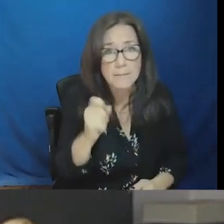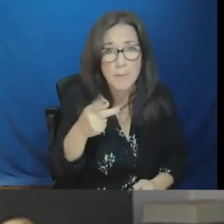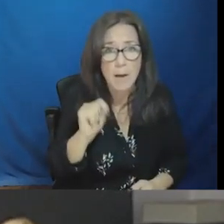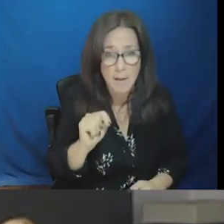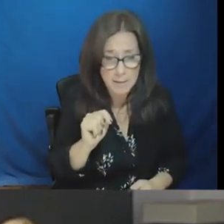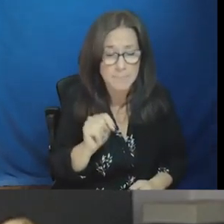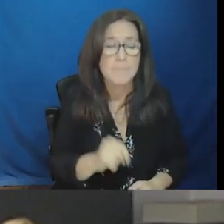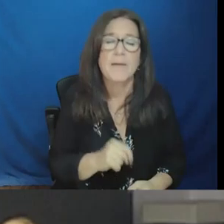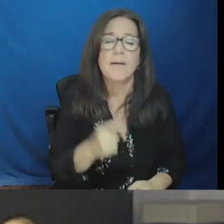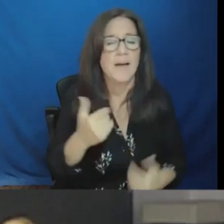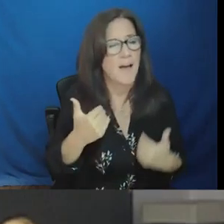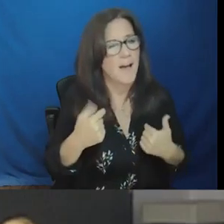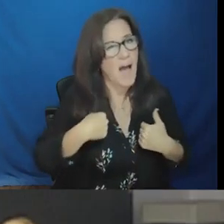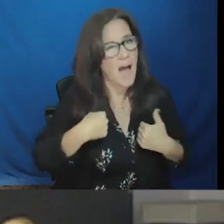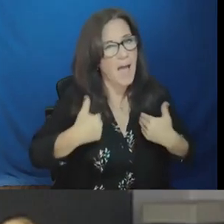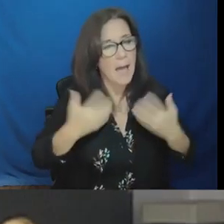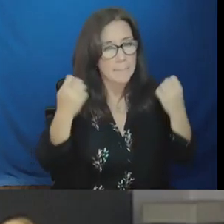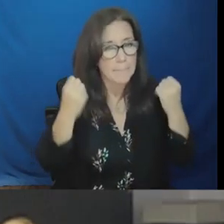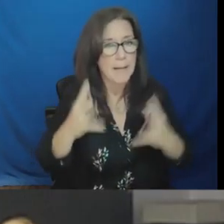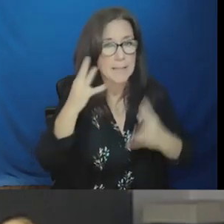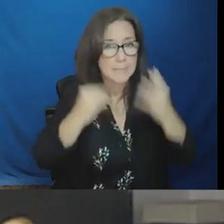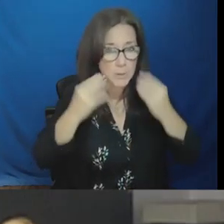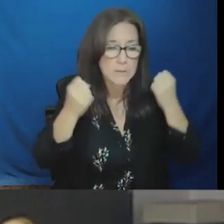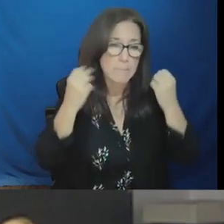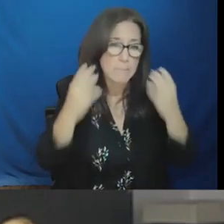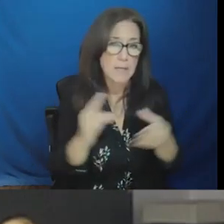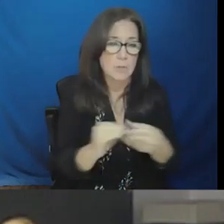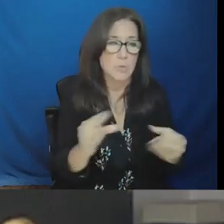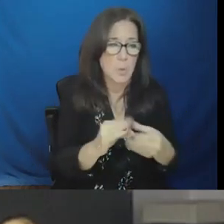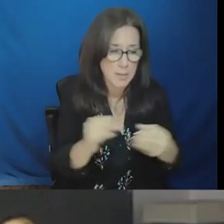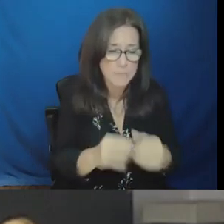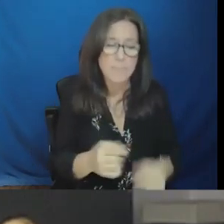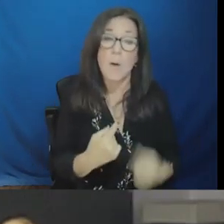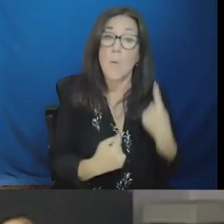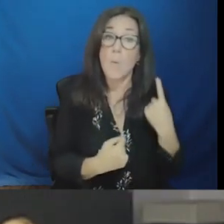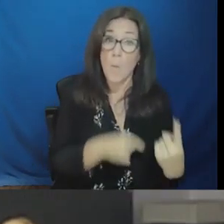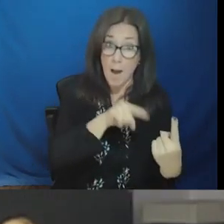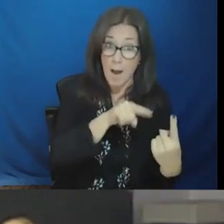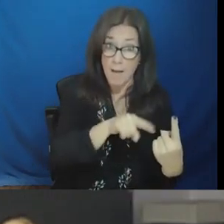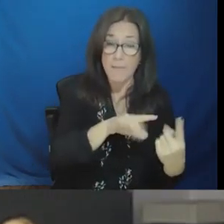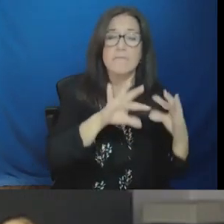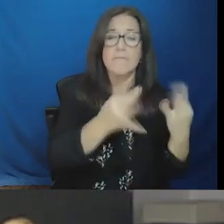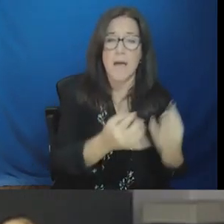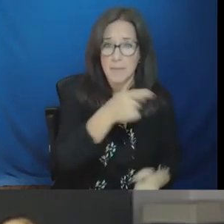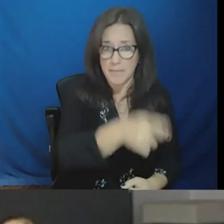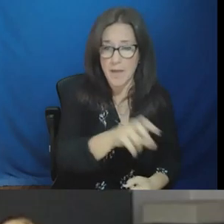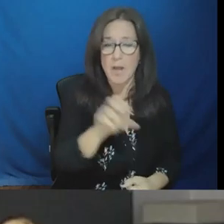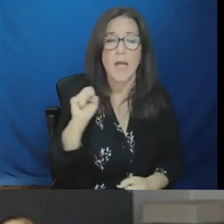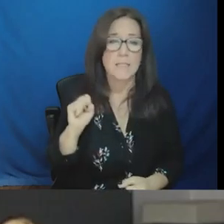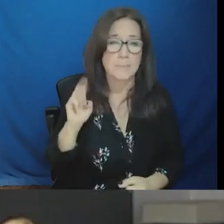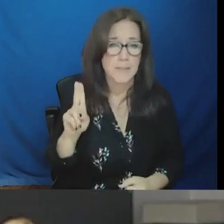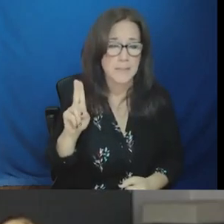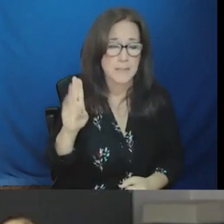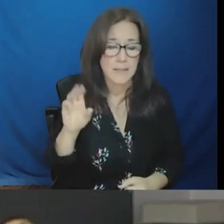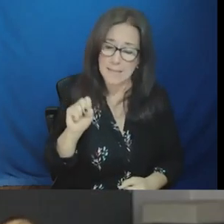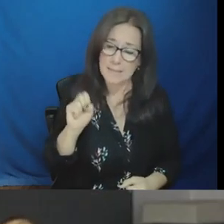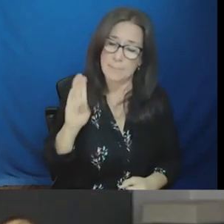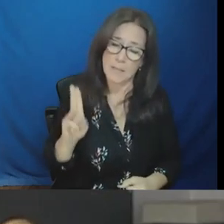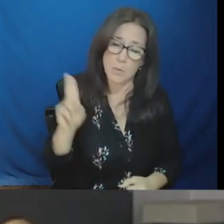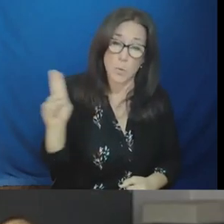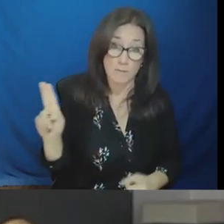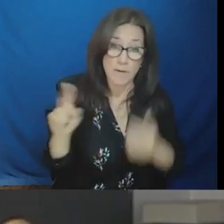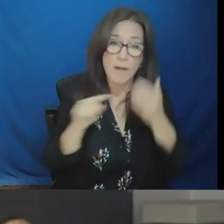internet y hay tantas historias pero una de ellas que recientemente escuché es de